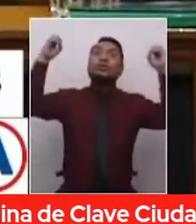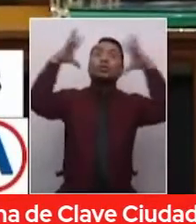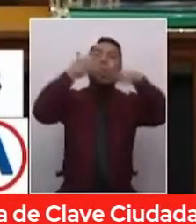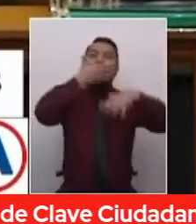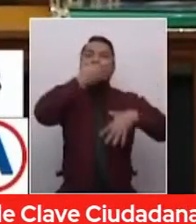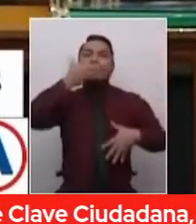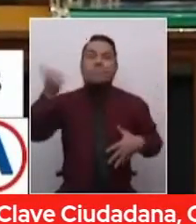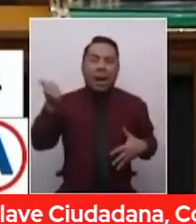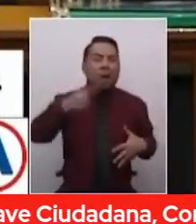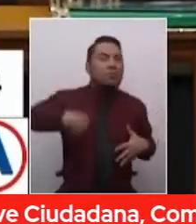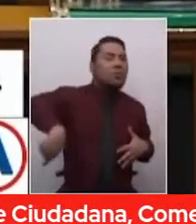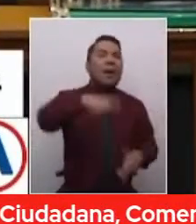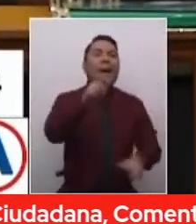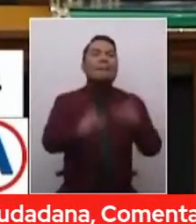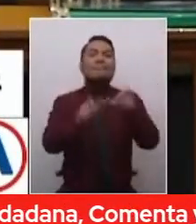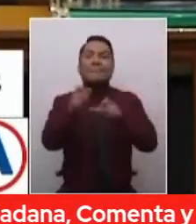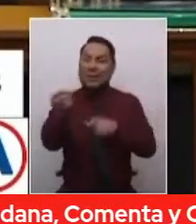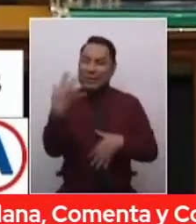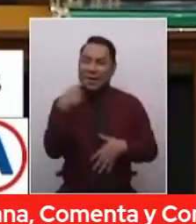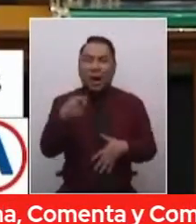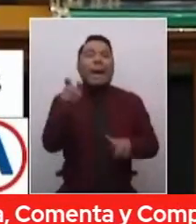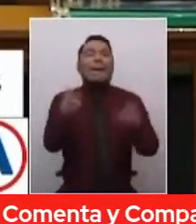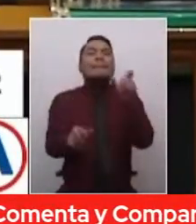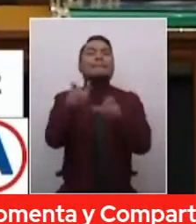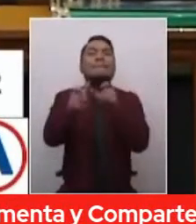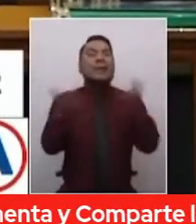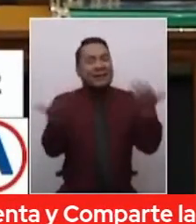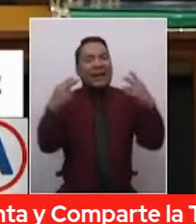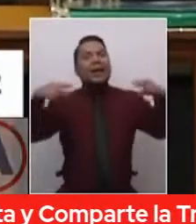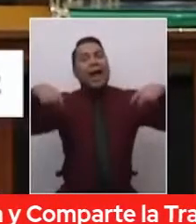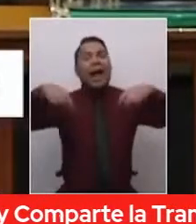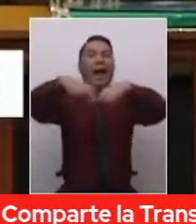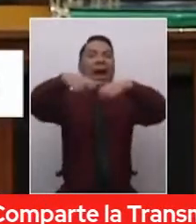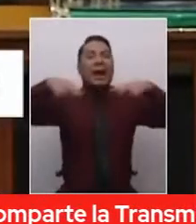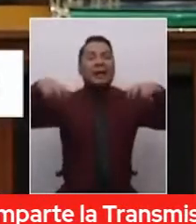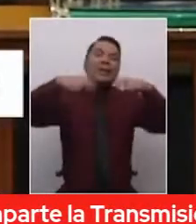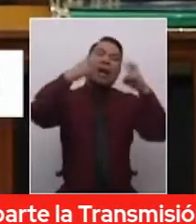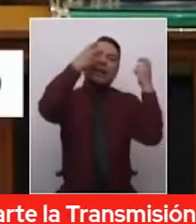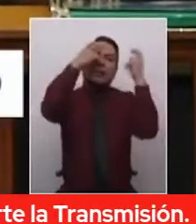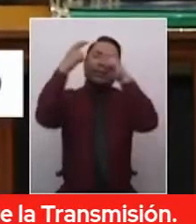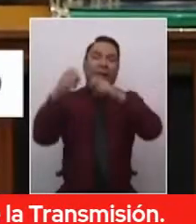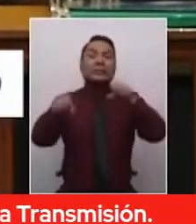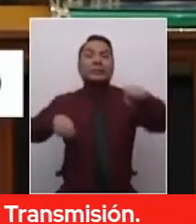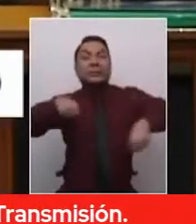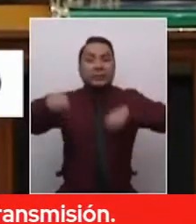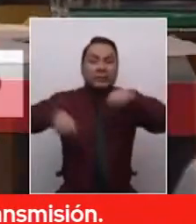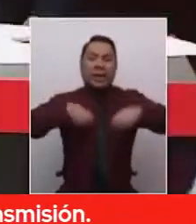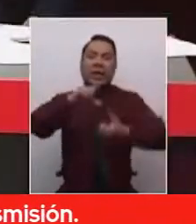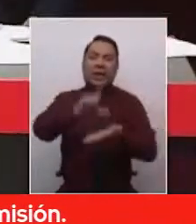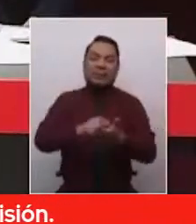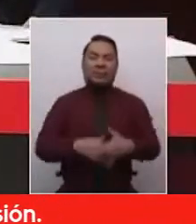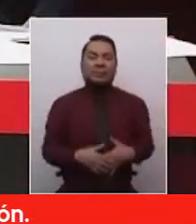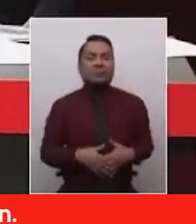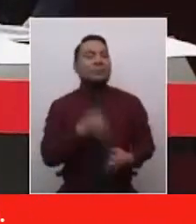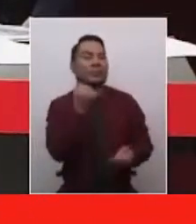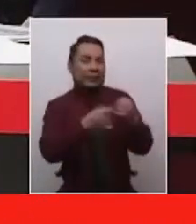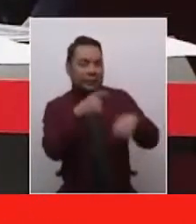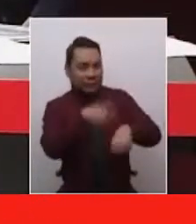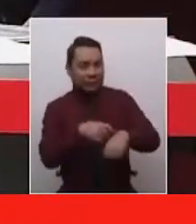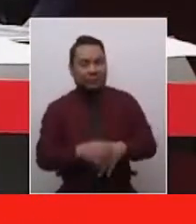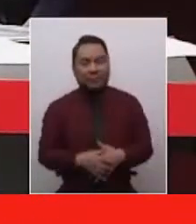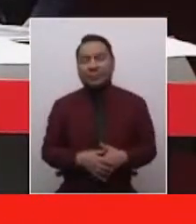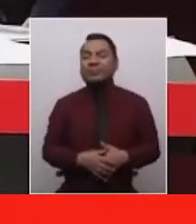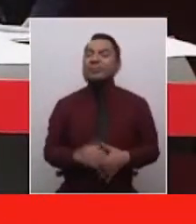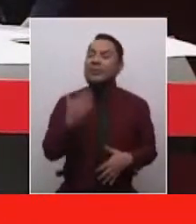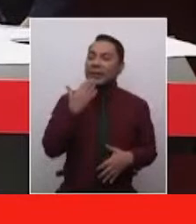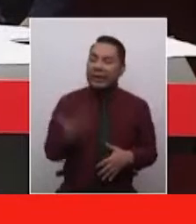eléctrico, para favorecer justamente lo que tú dices, Carlos, al peatón y también, cómo no, al ciclista en Lima Metropolitana. Tiempo cumplido. Gracias. Muchas